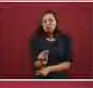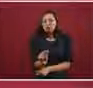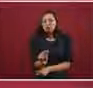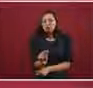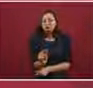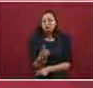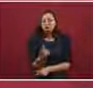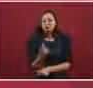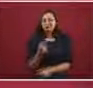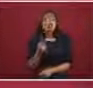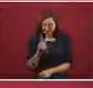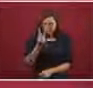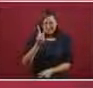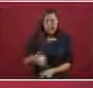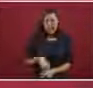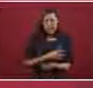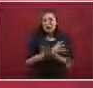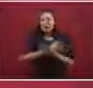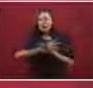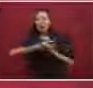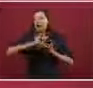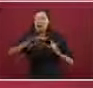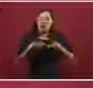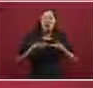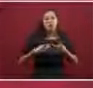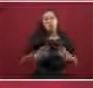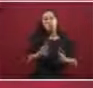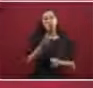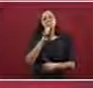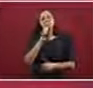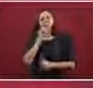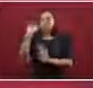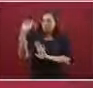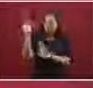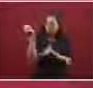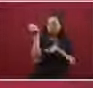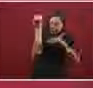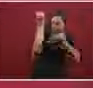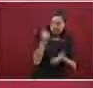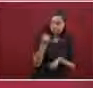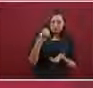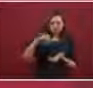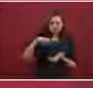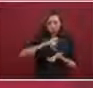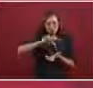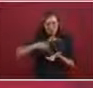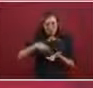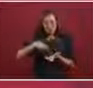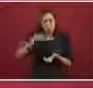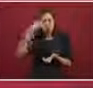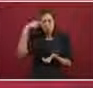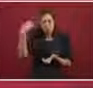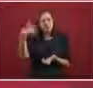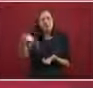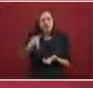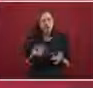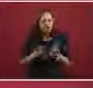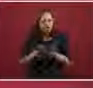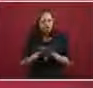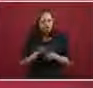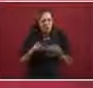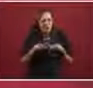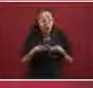porque no es tener presupuesto, es cómo se ejerce, cómo se ejecuta.